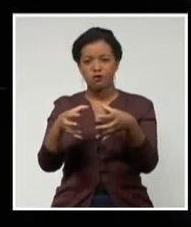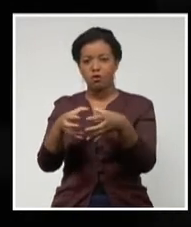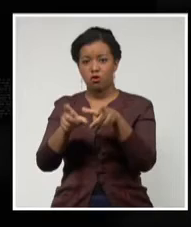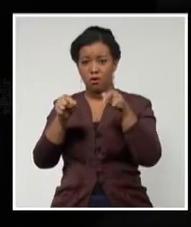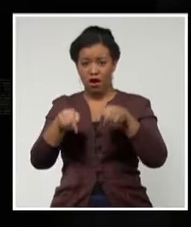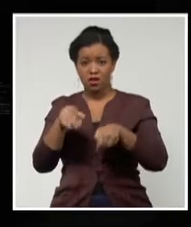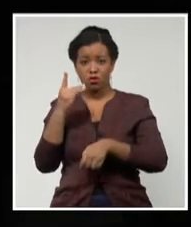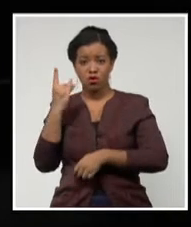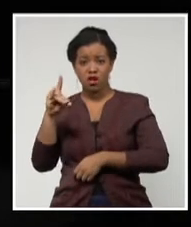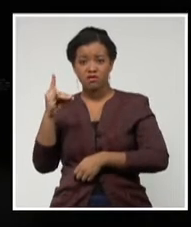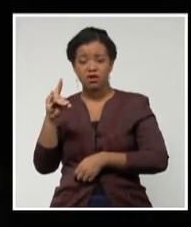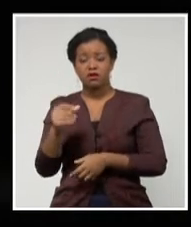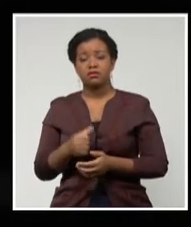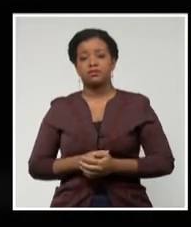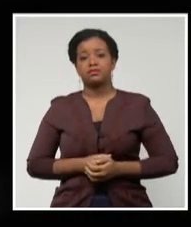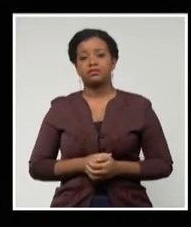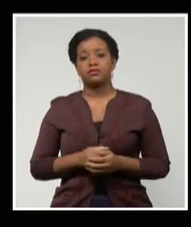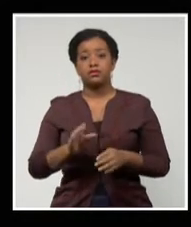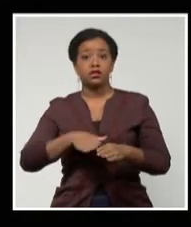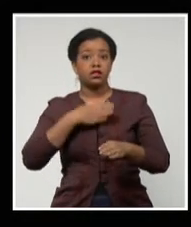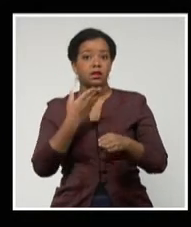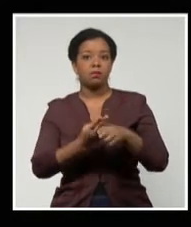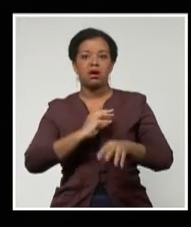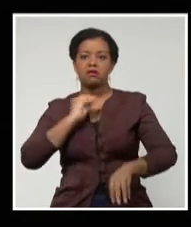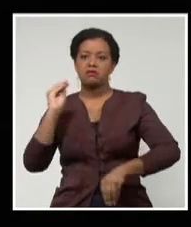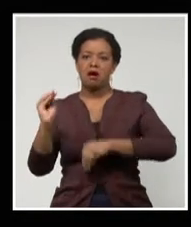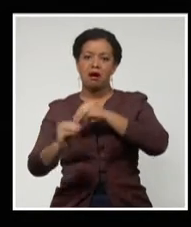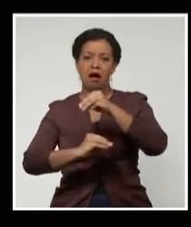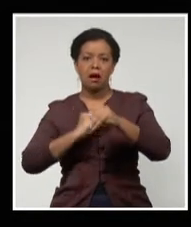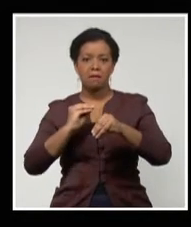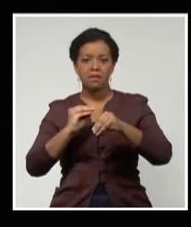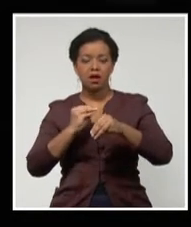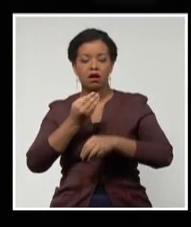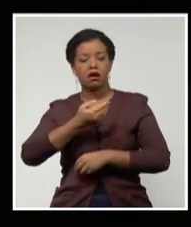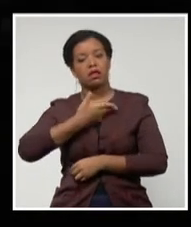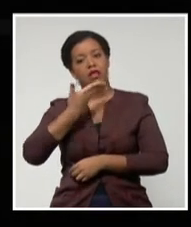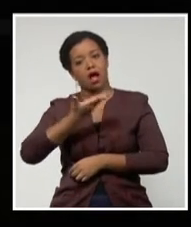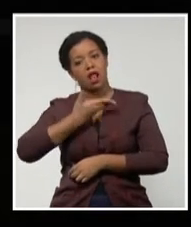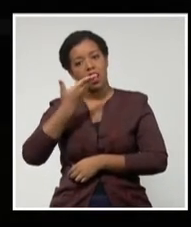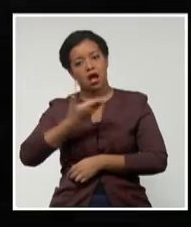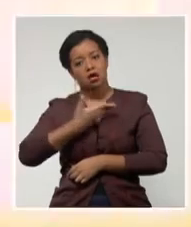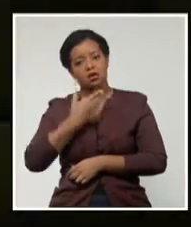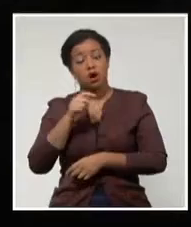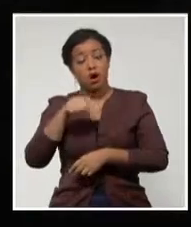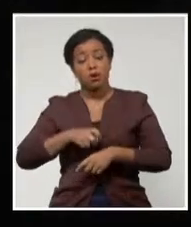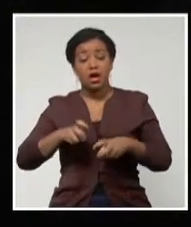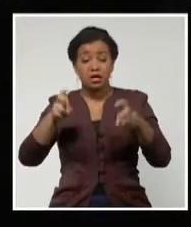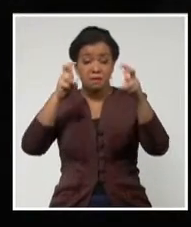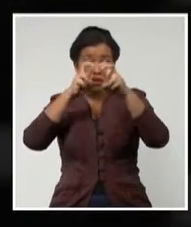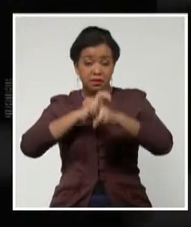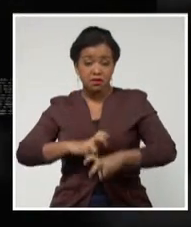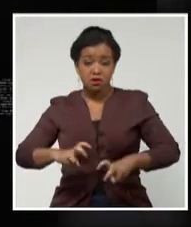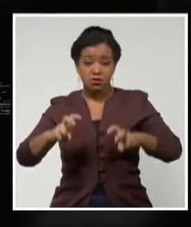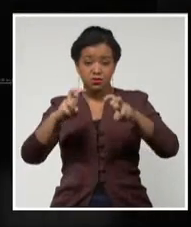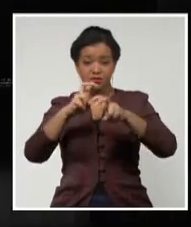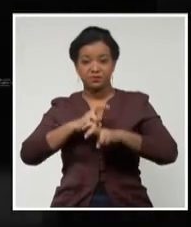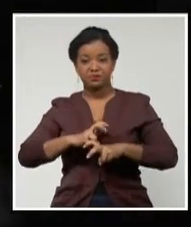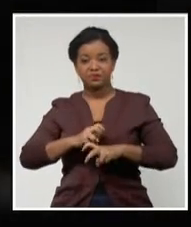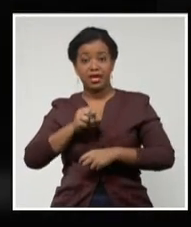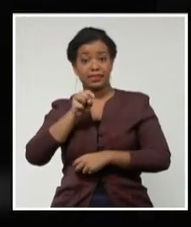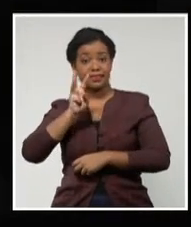acá. Después cambiaron sus declaraciones, se está procediendo a la investigación correspondiente. El 13 de noviembre